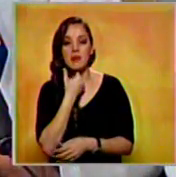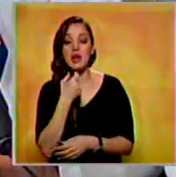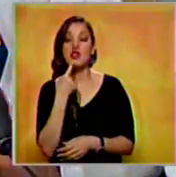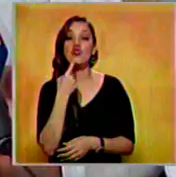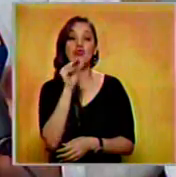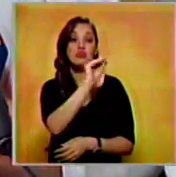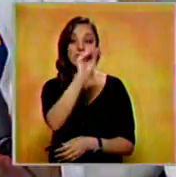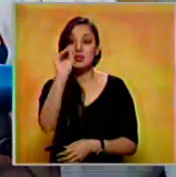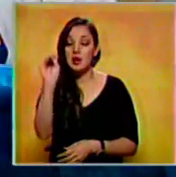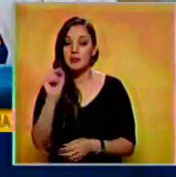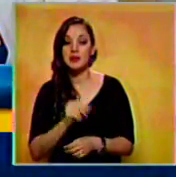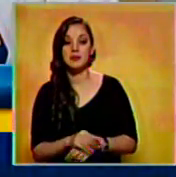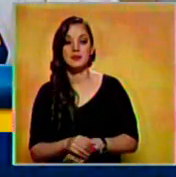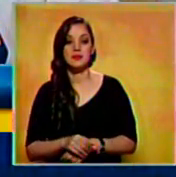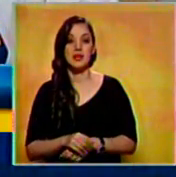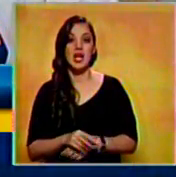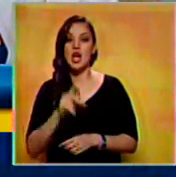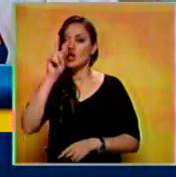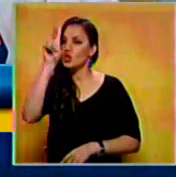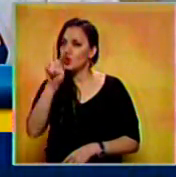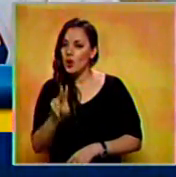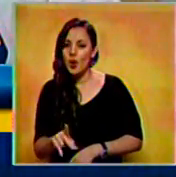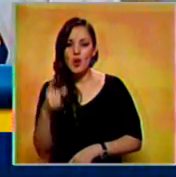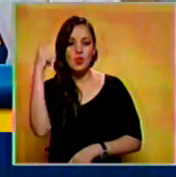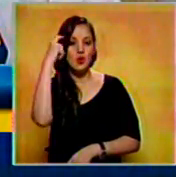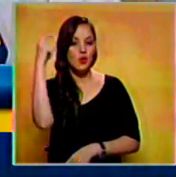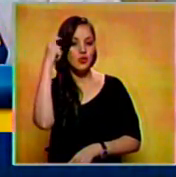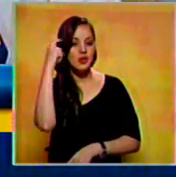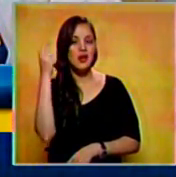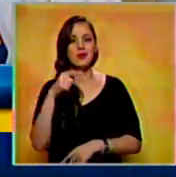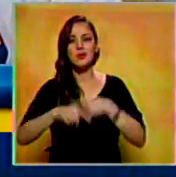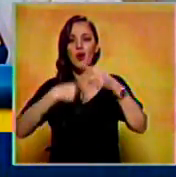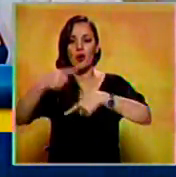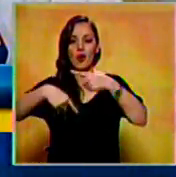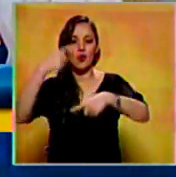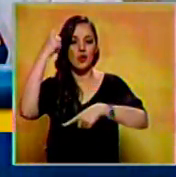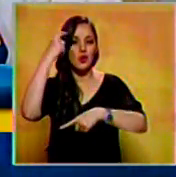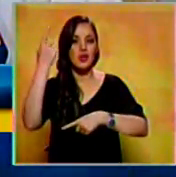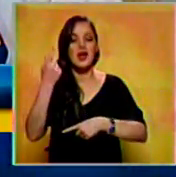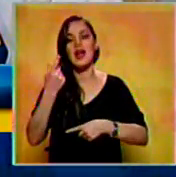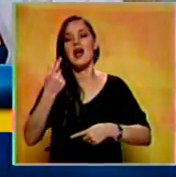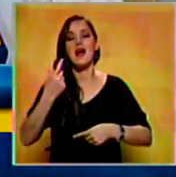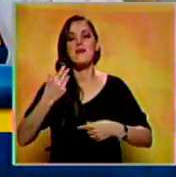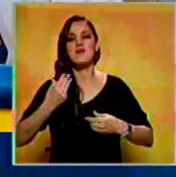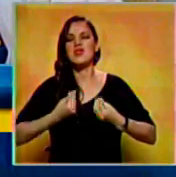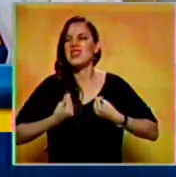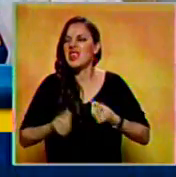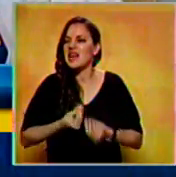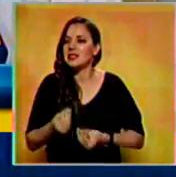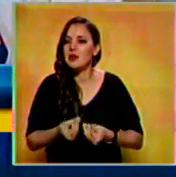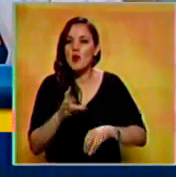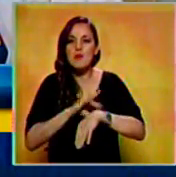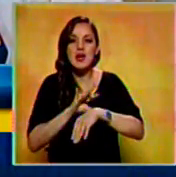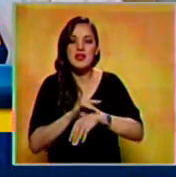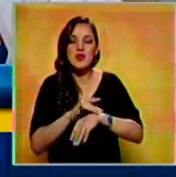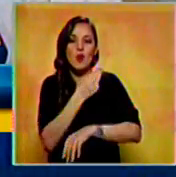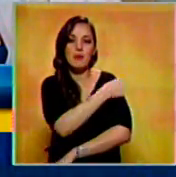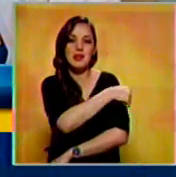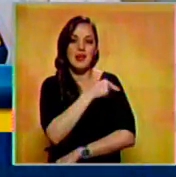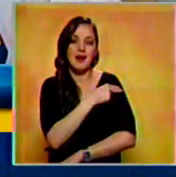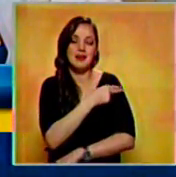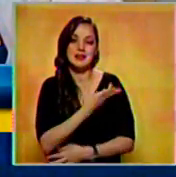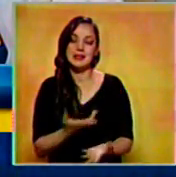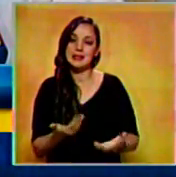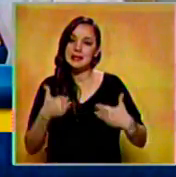qué vivimos los médicos todos los días en los hospitales la gran agresividad a la que nos